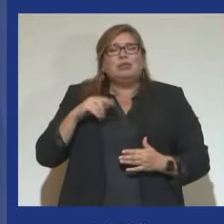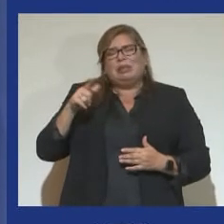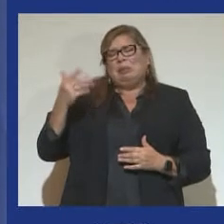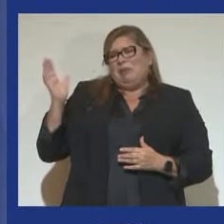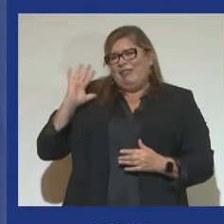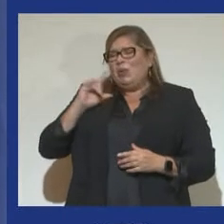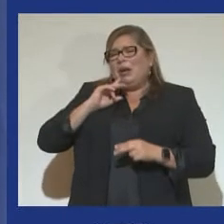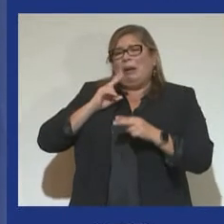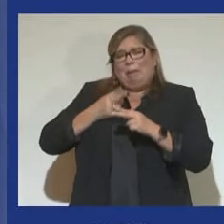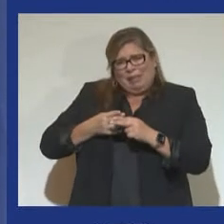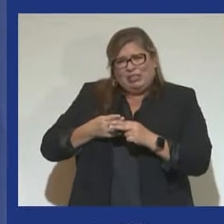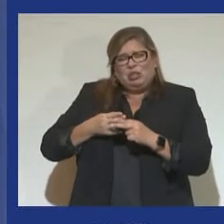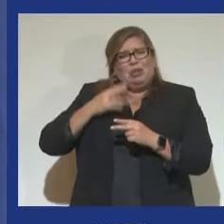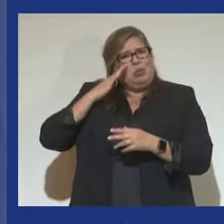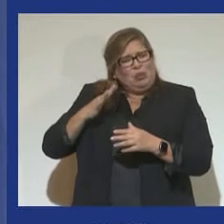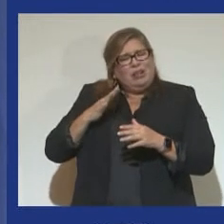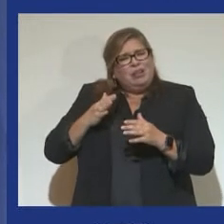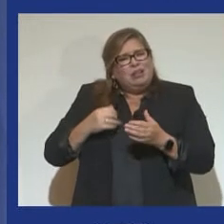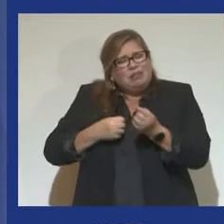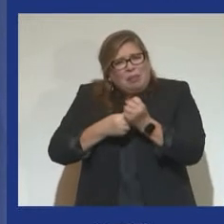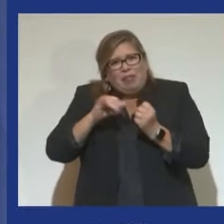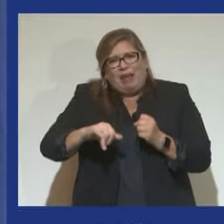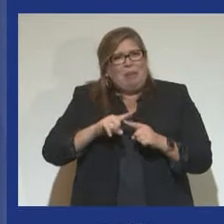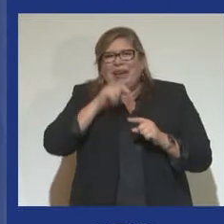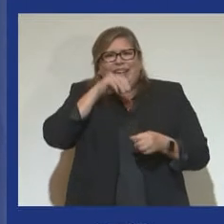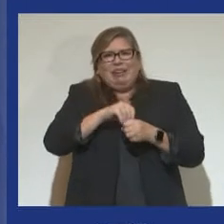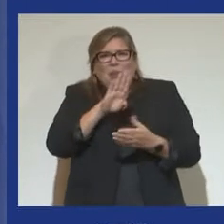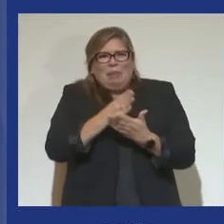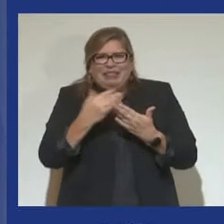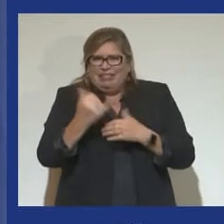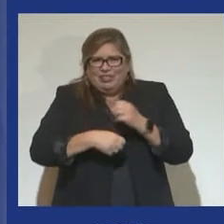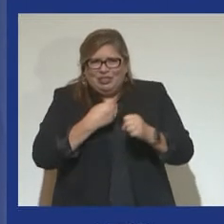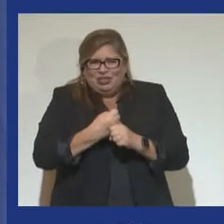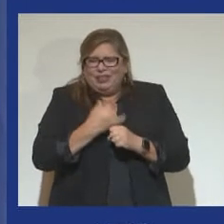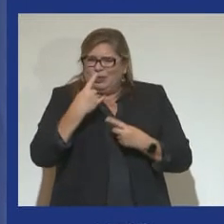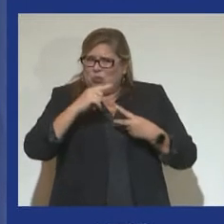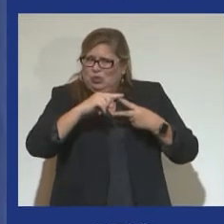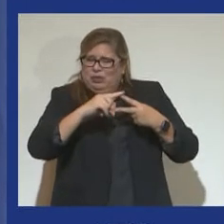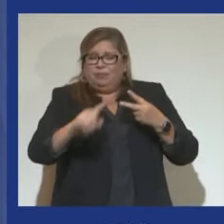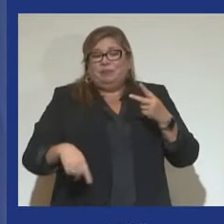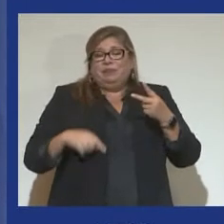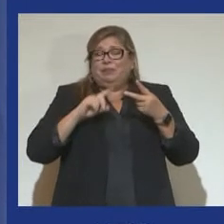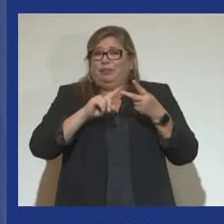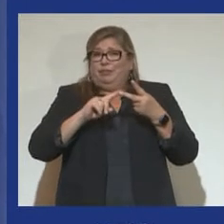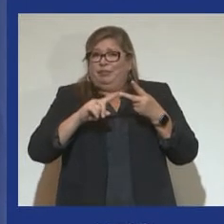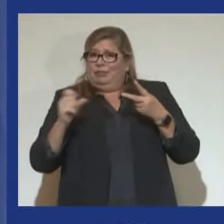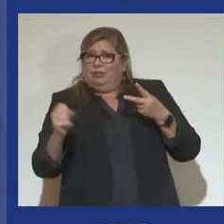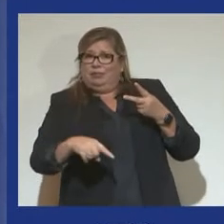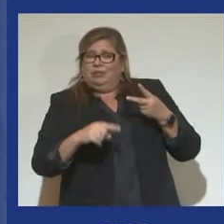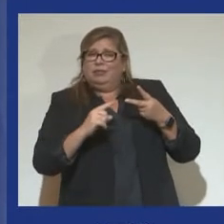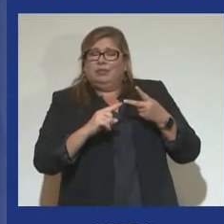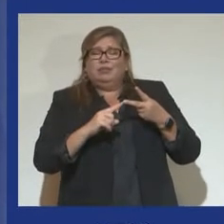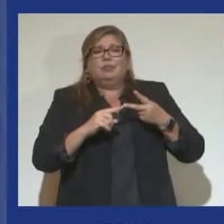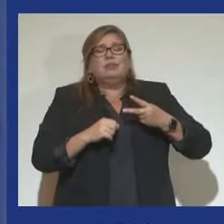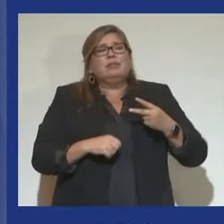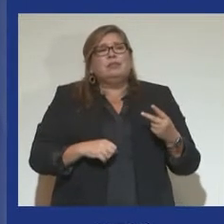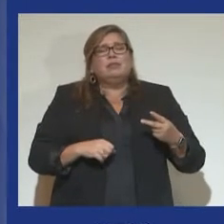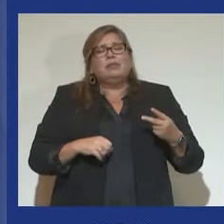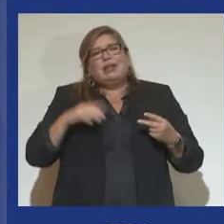compromiso y no aparece en el presupuesto de este año y quería que explicará eso la siguiente pregunta es